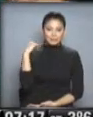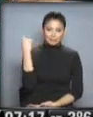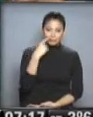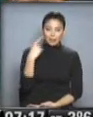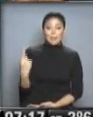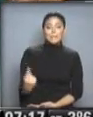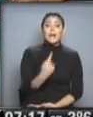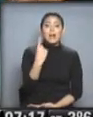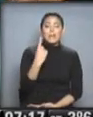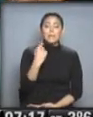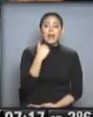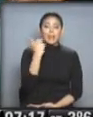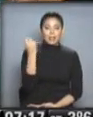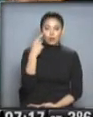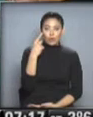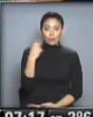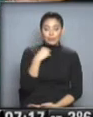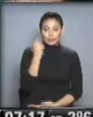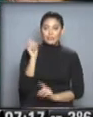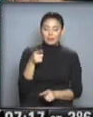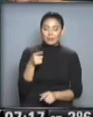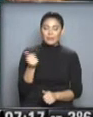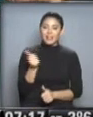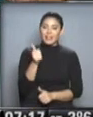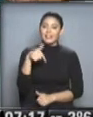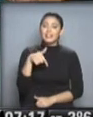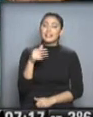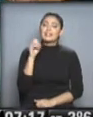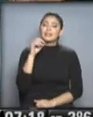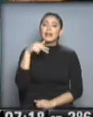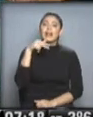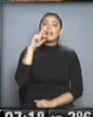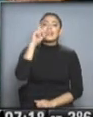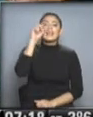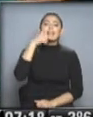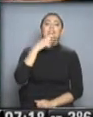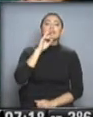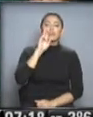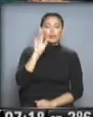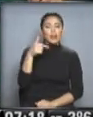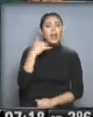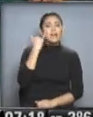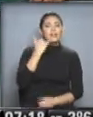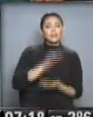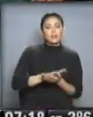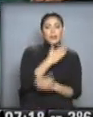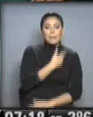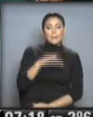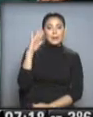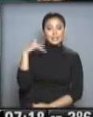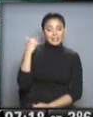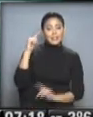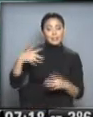primer hijo de máximo y de su mujer néstor que estén iban y van pero vamos a hablar de la presidente la nación y lo que han sido